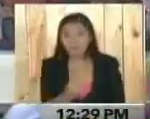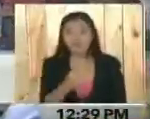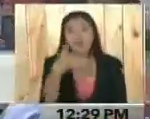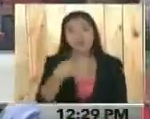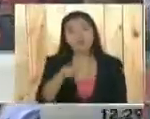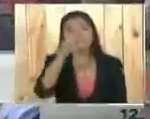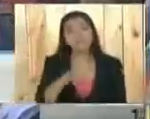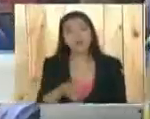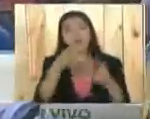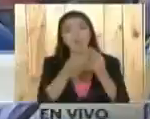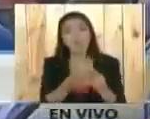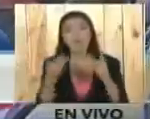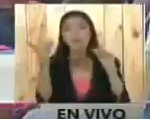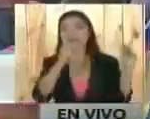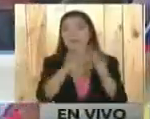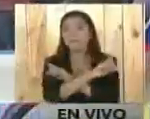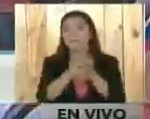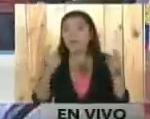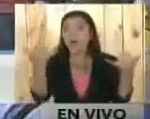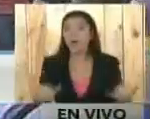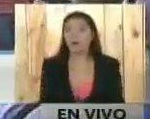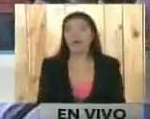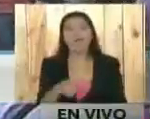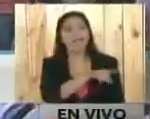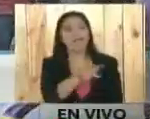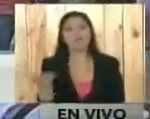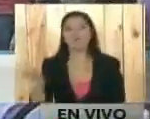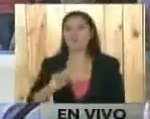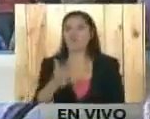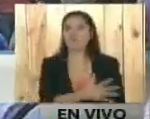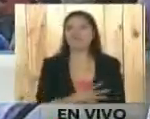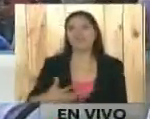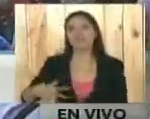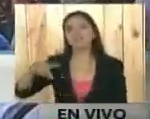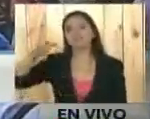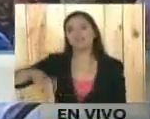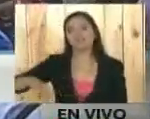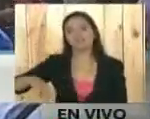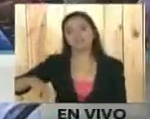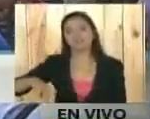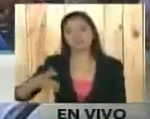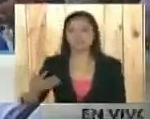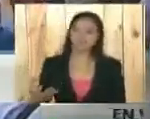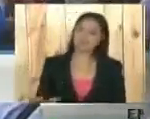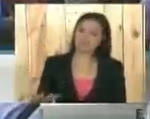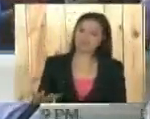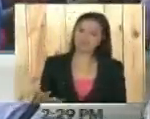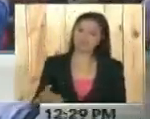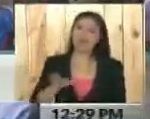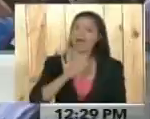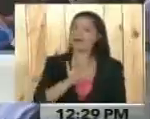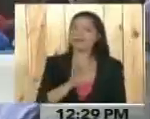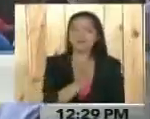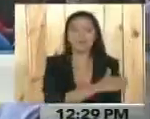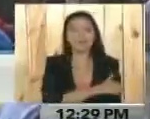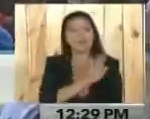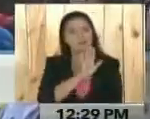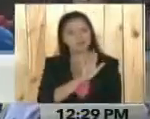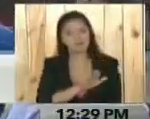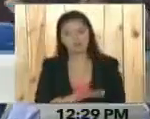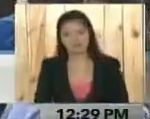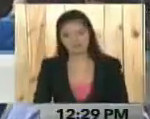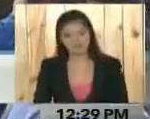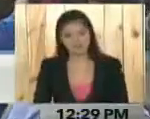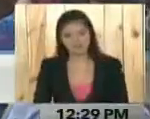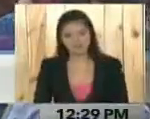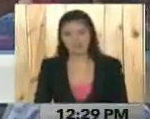al diálogo, y ahora ellos no se quieren sentar con la persona que envió el Papa. Así es esa derecha. Y